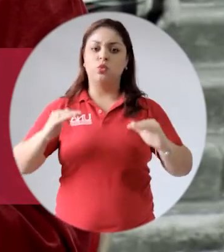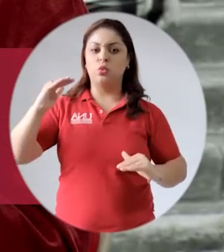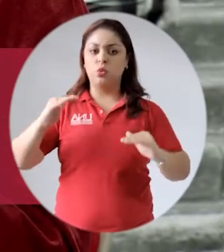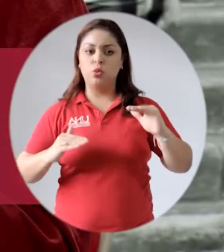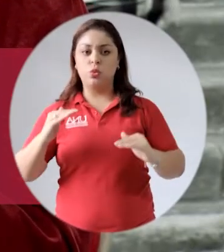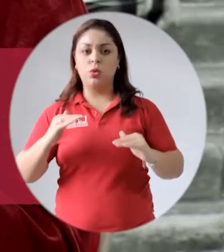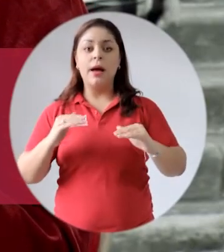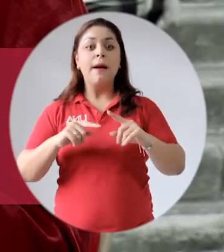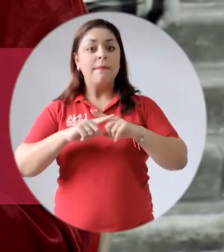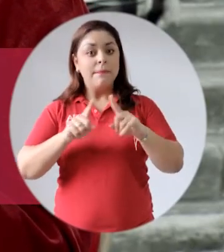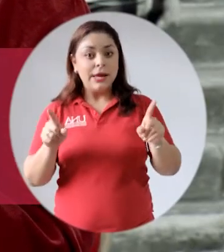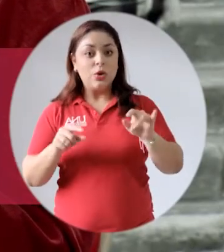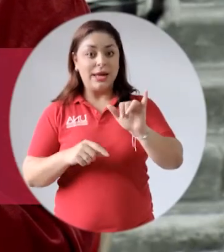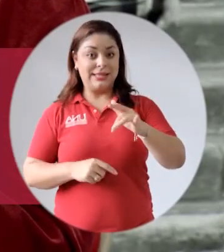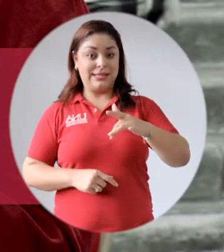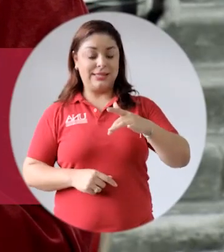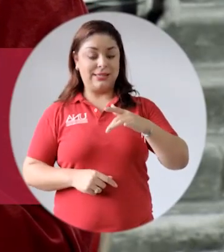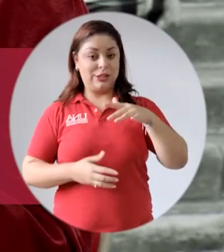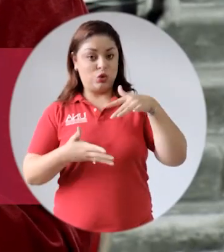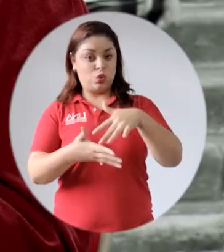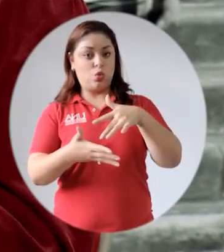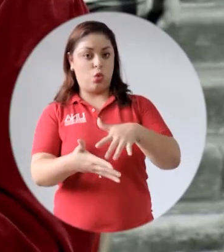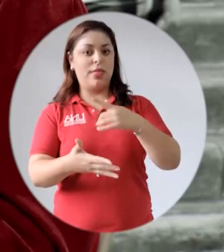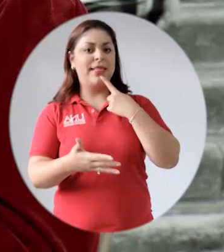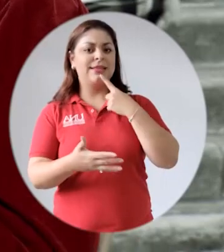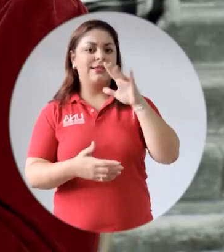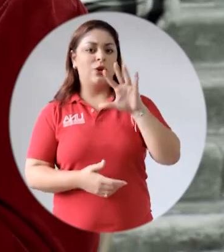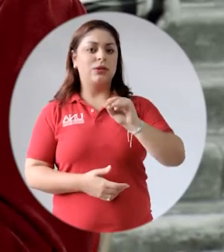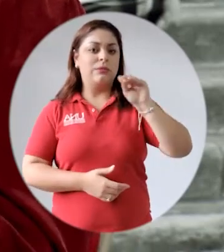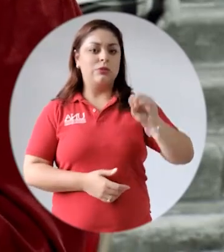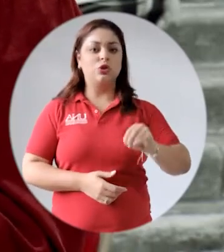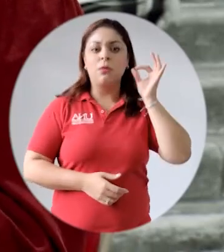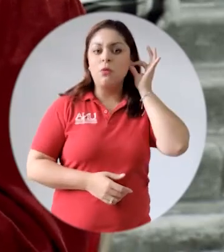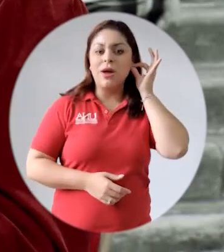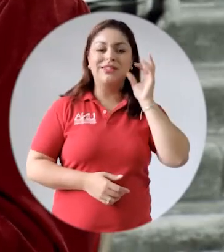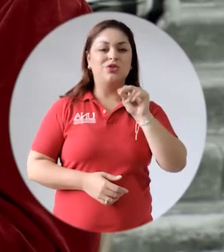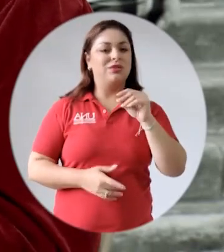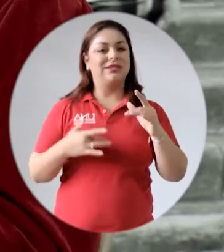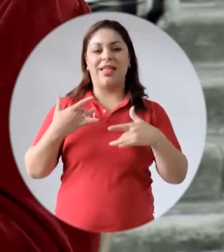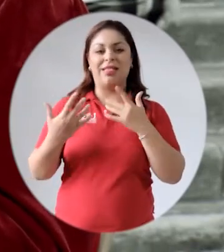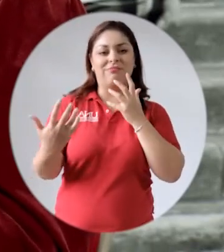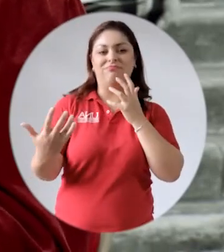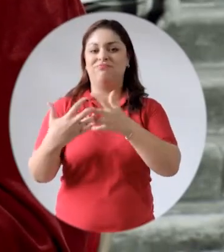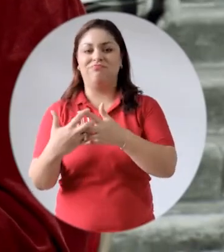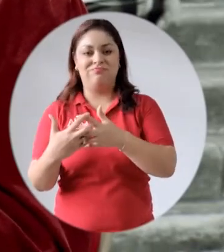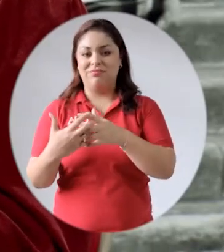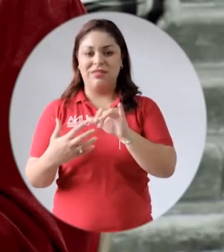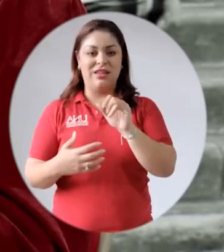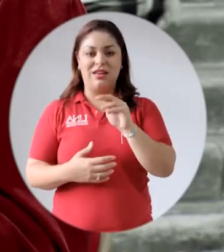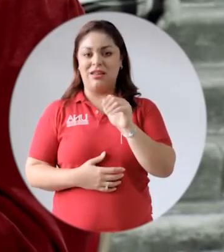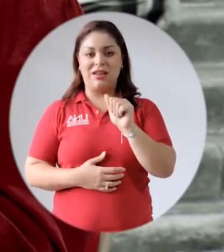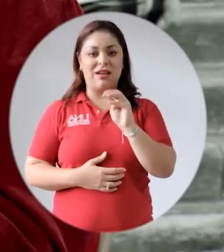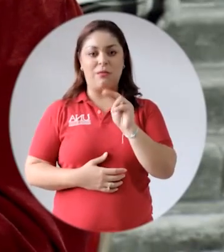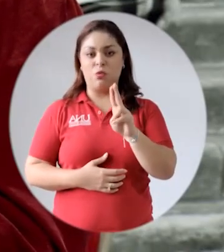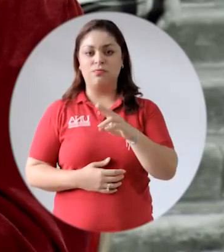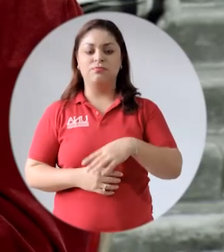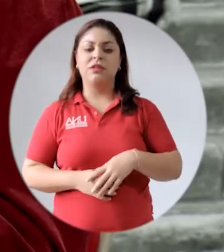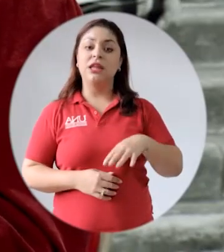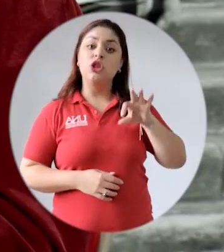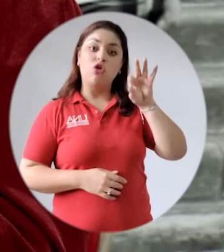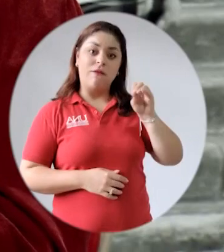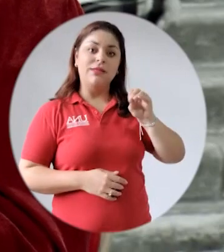¿verdad?, conforme la encuesta ha madurado en su forma de realizarse, de verdad nos lleven a ese cambio social tan